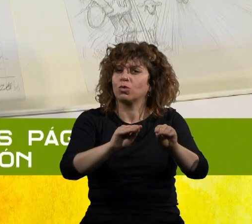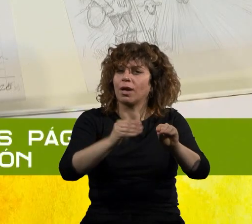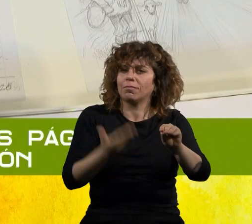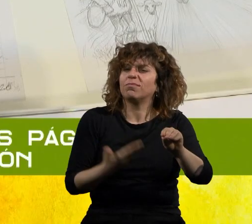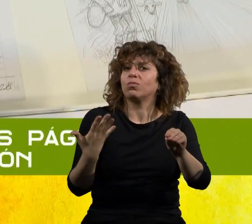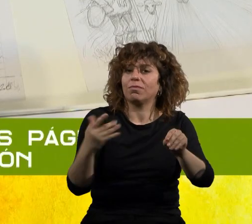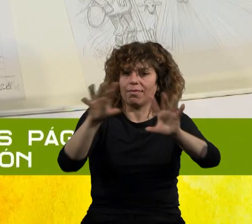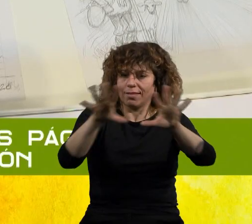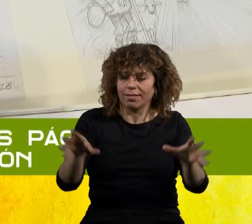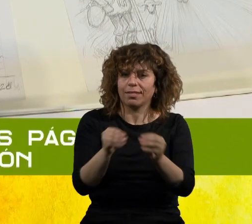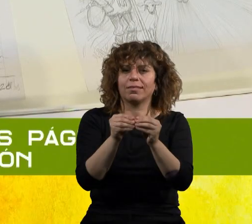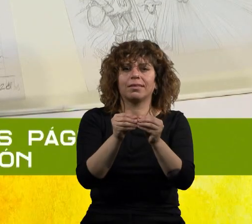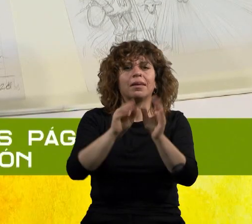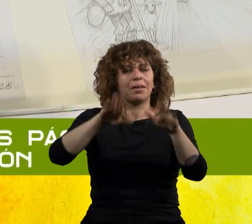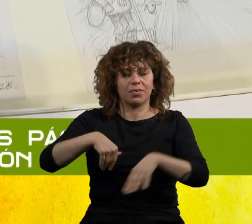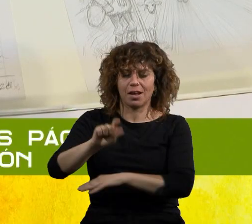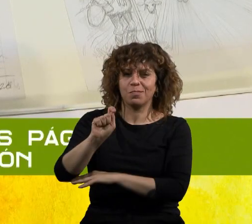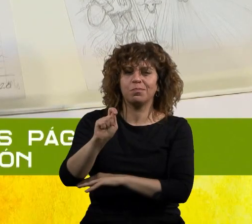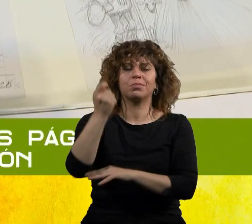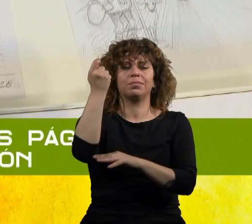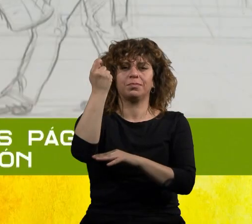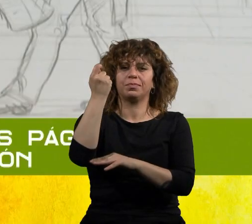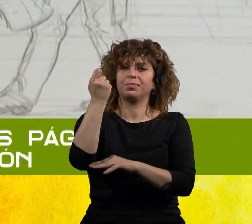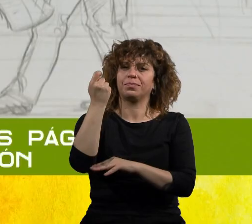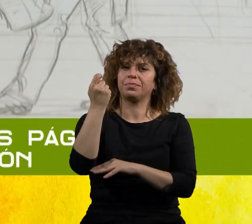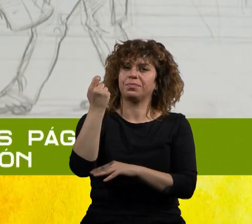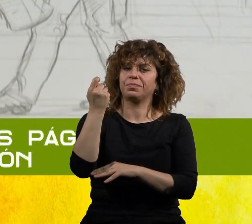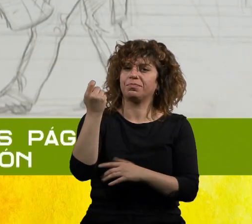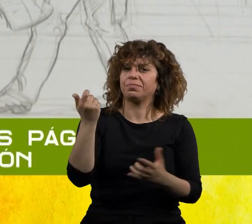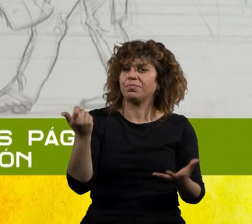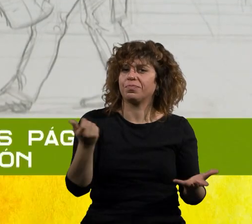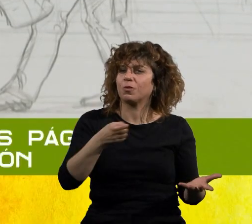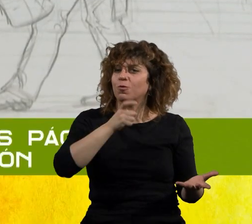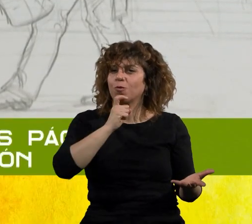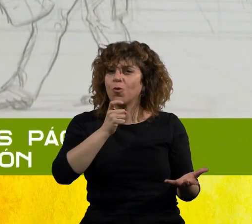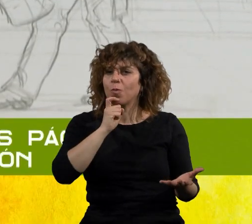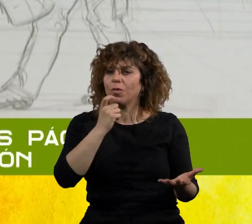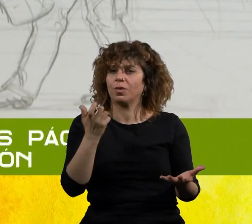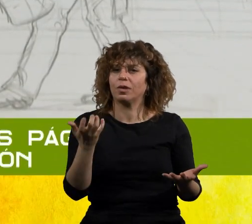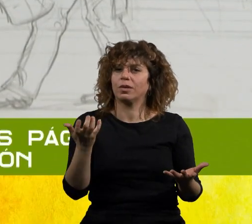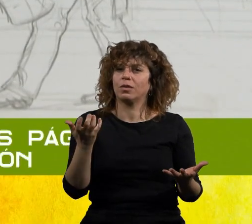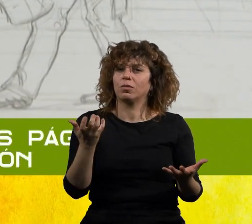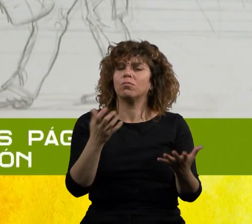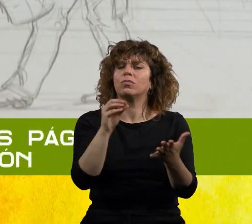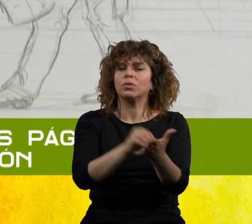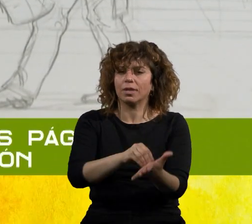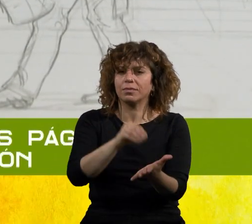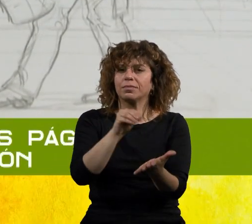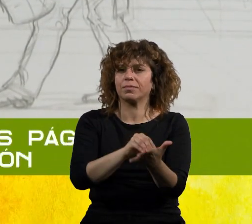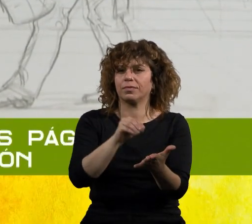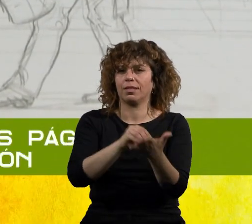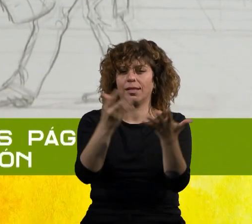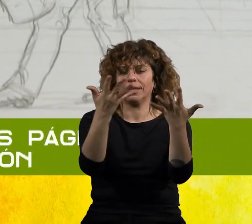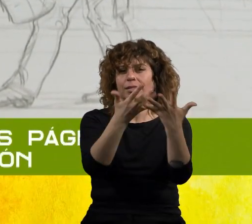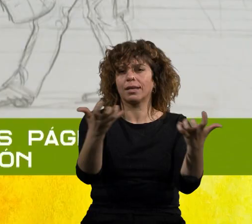Pero creo que lo hemos conseguido a base de transcribir, en muchos casos,